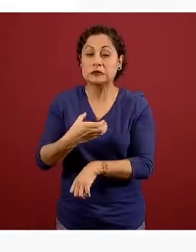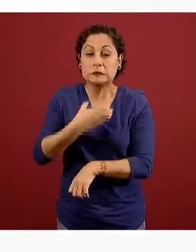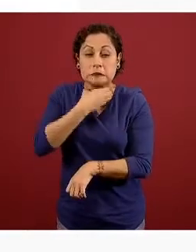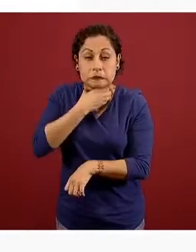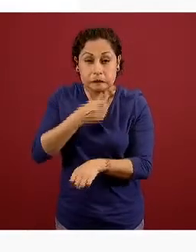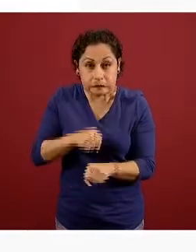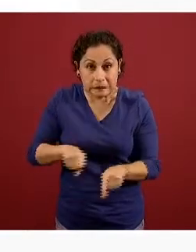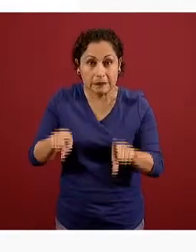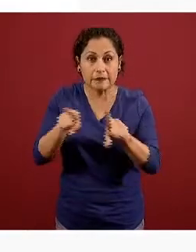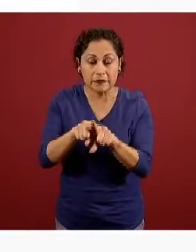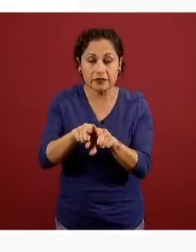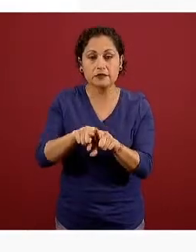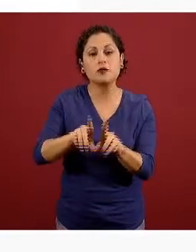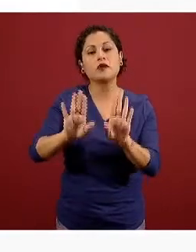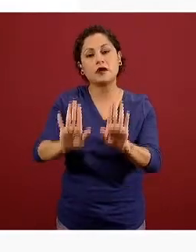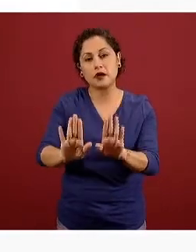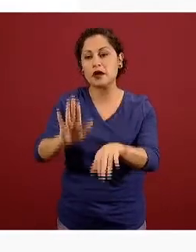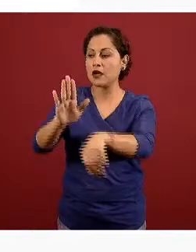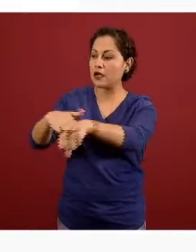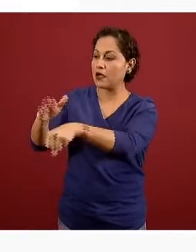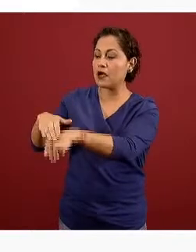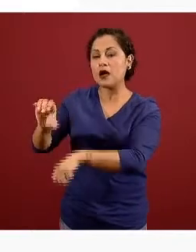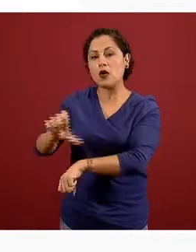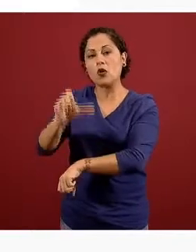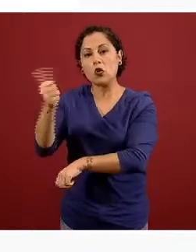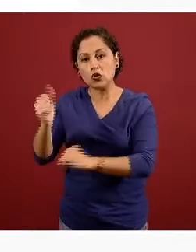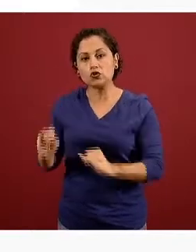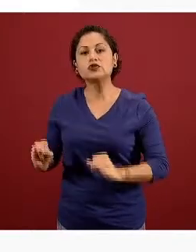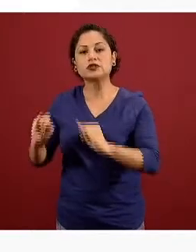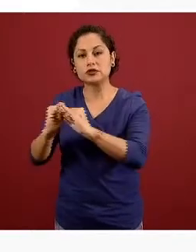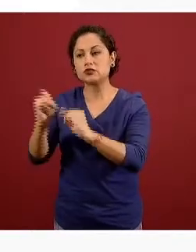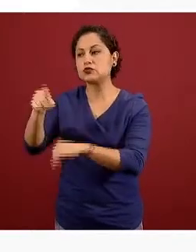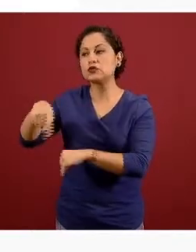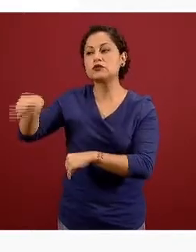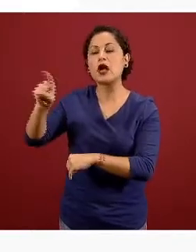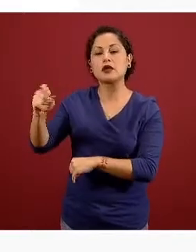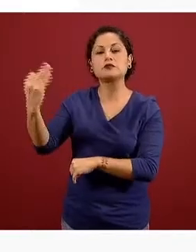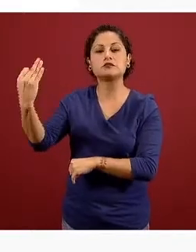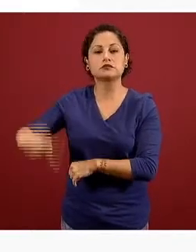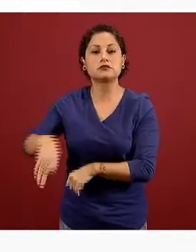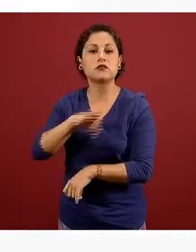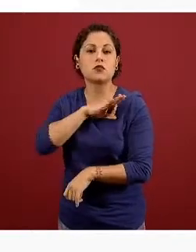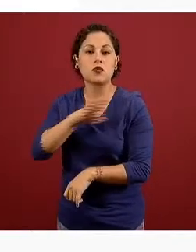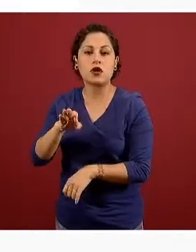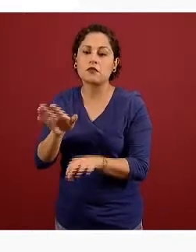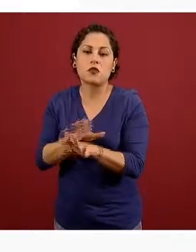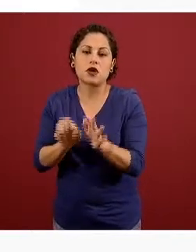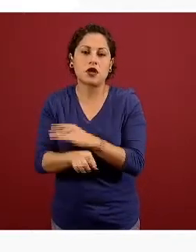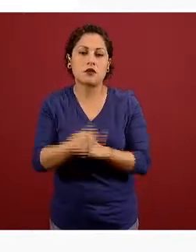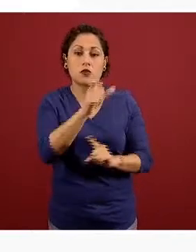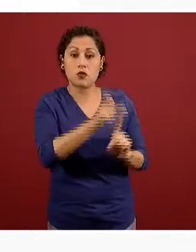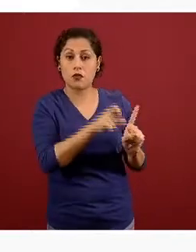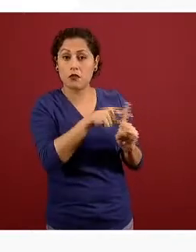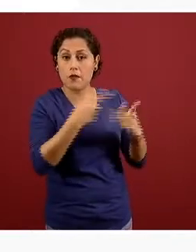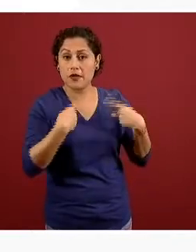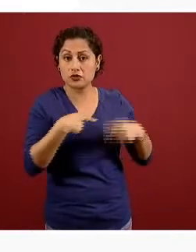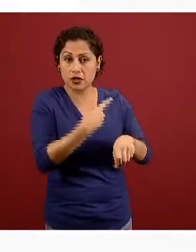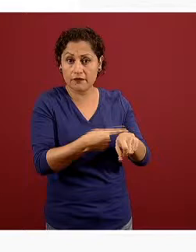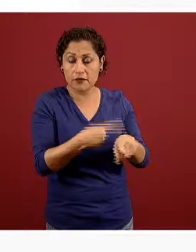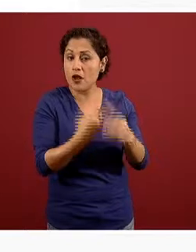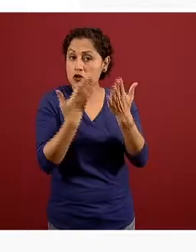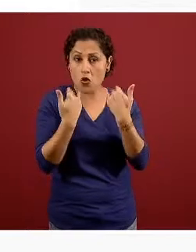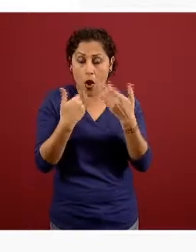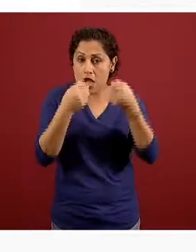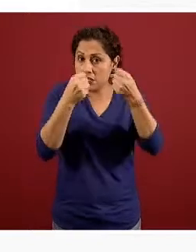instituciones recibirían a los pacientes teniendo o no seguridad social para cubrir